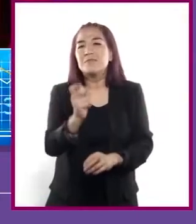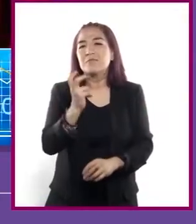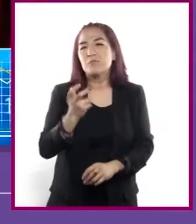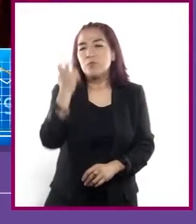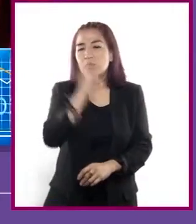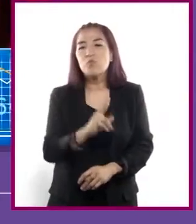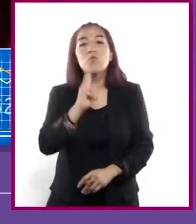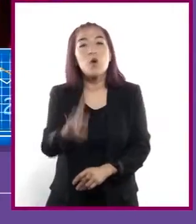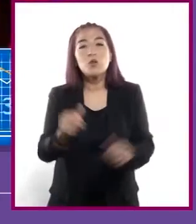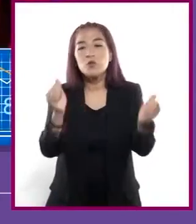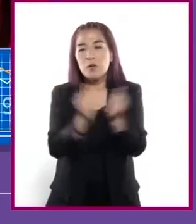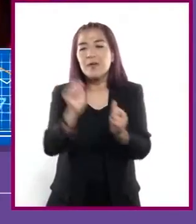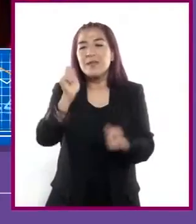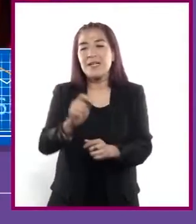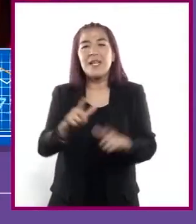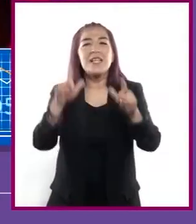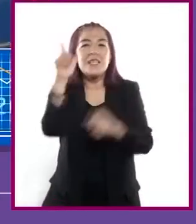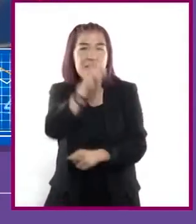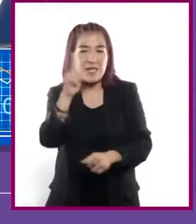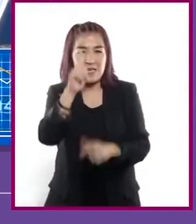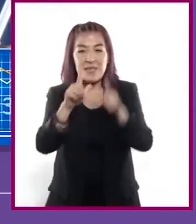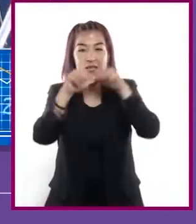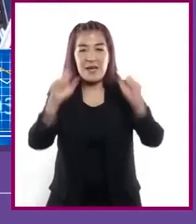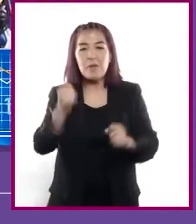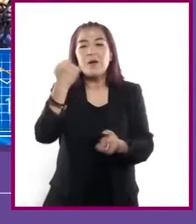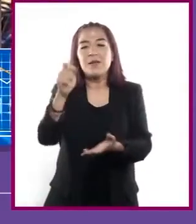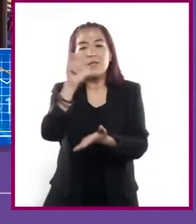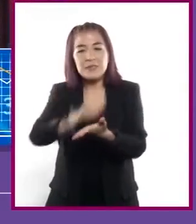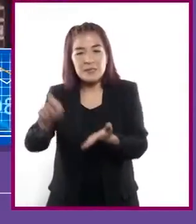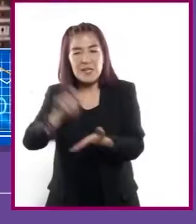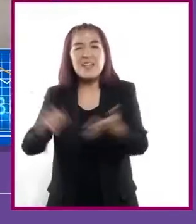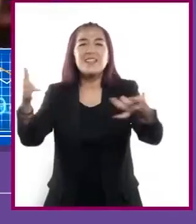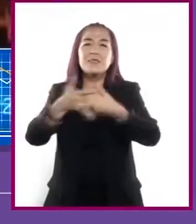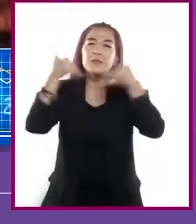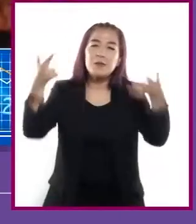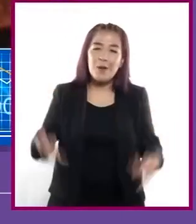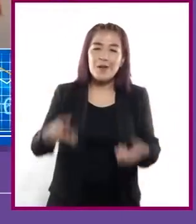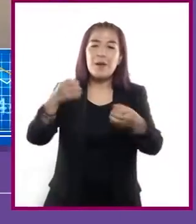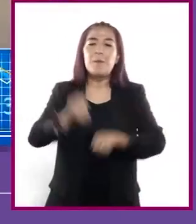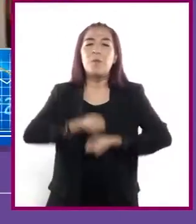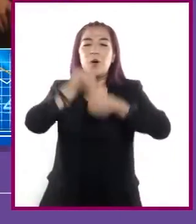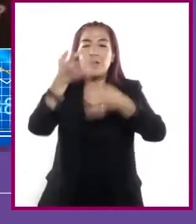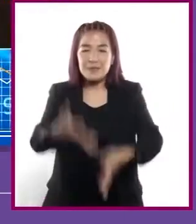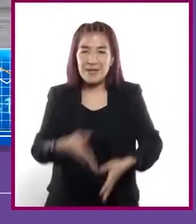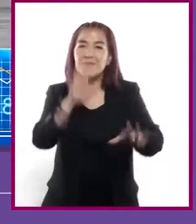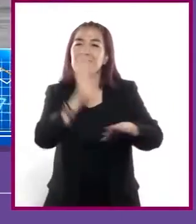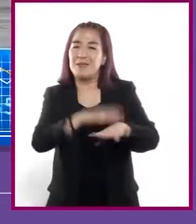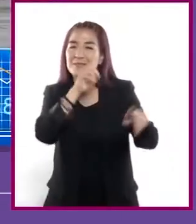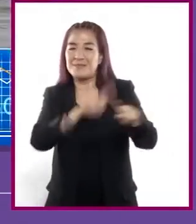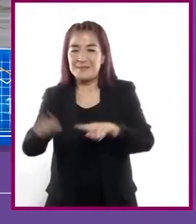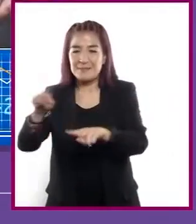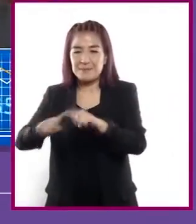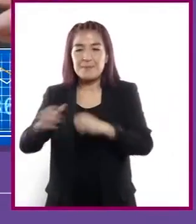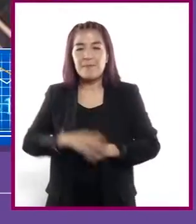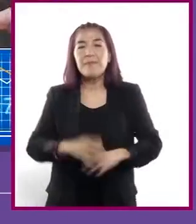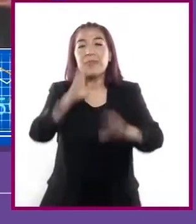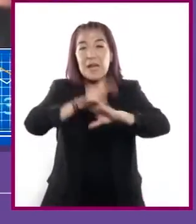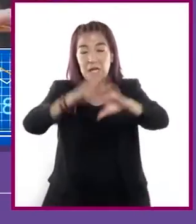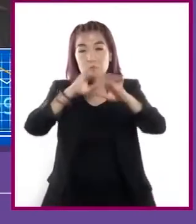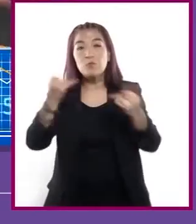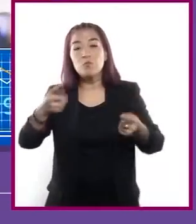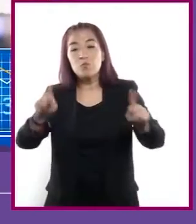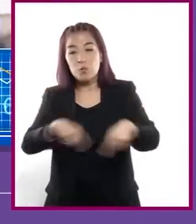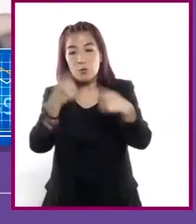es, derivadas de la lengua y la escritura. Relatos, leyendas, poesía, entre otras. Las canciones y la